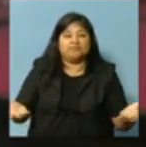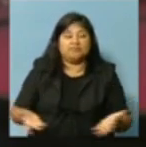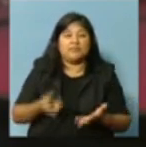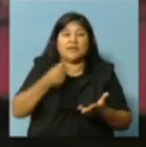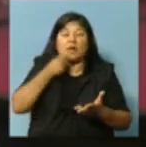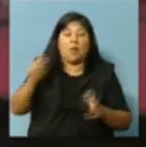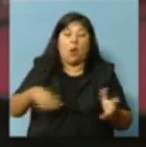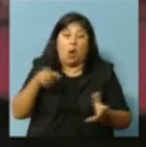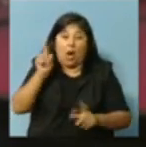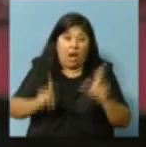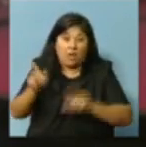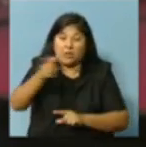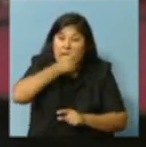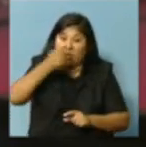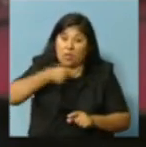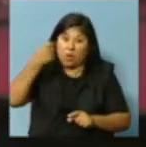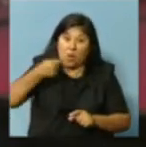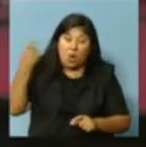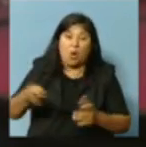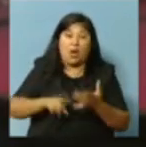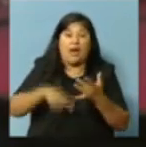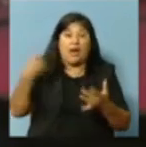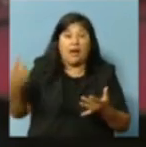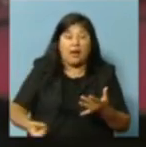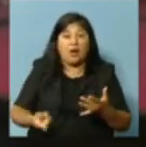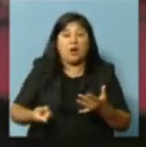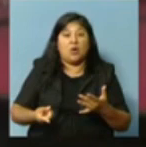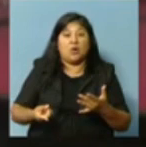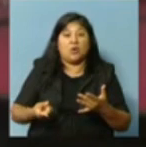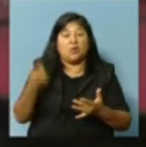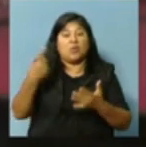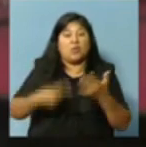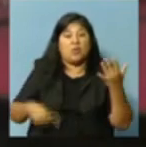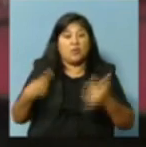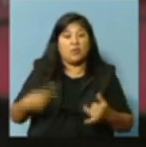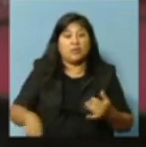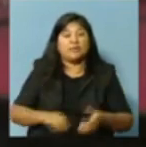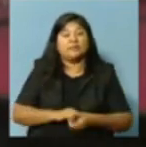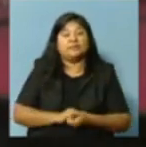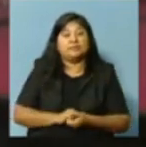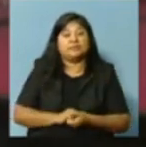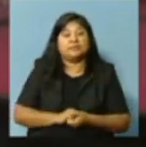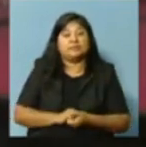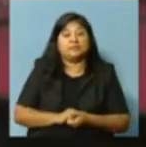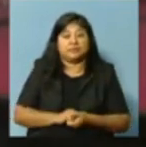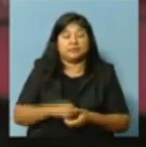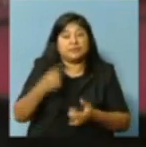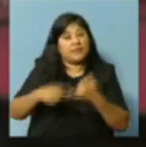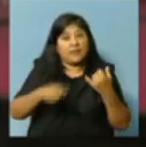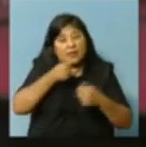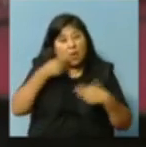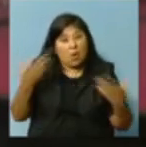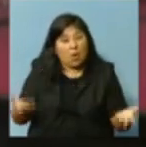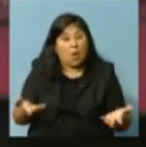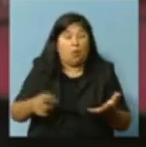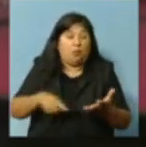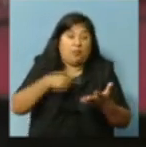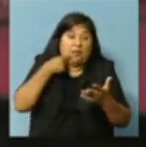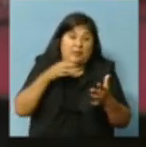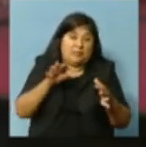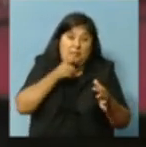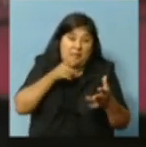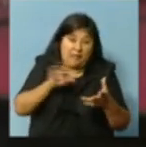drogadependencia en algunos casos u otro tipo de cuestiones afines